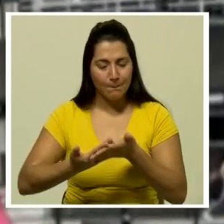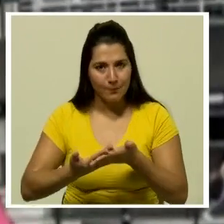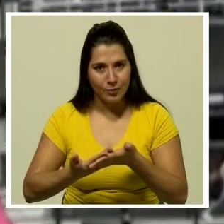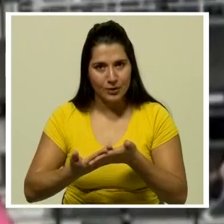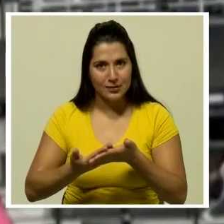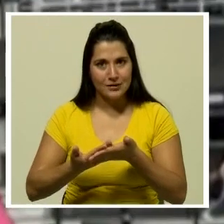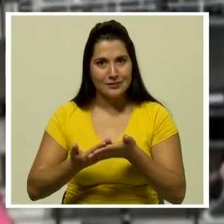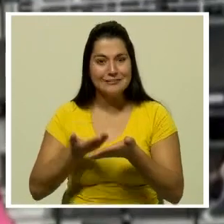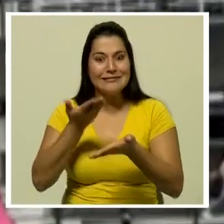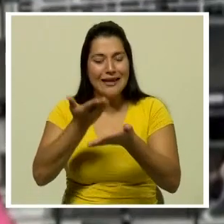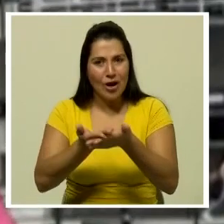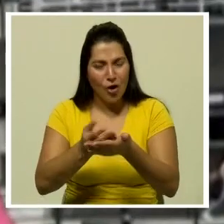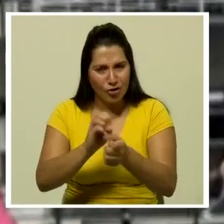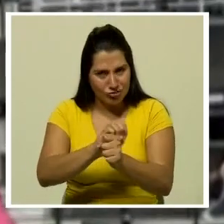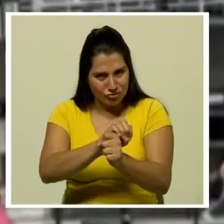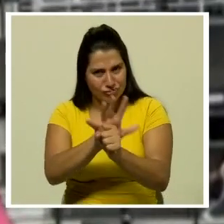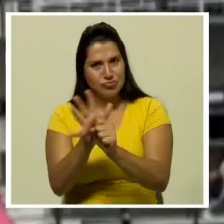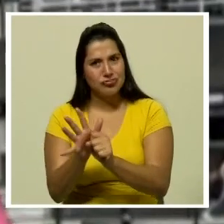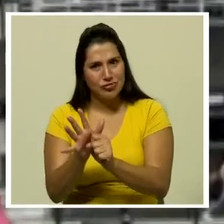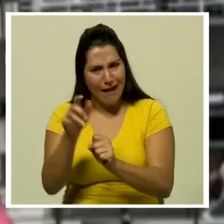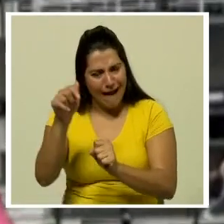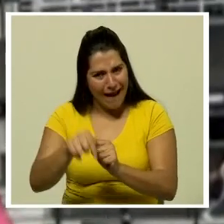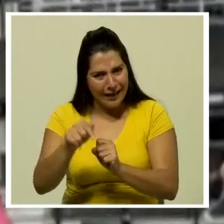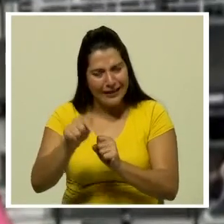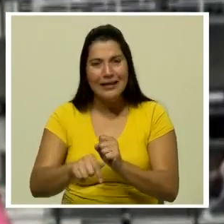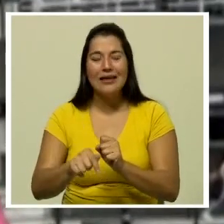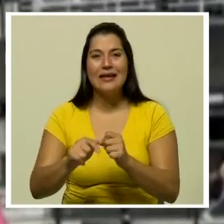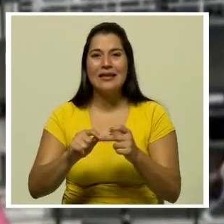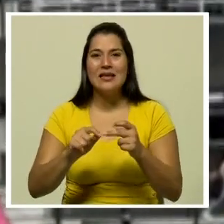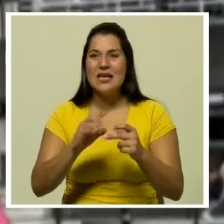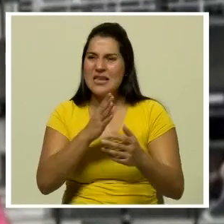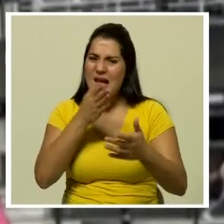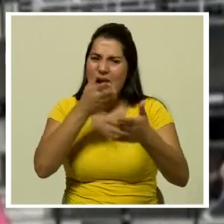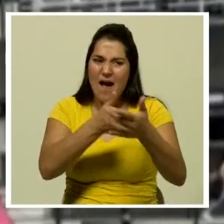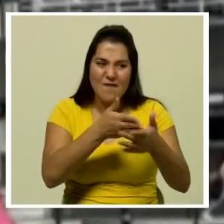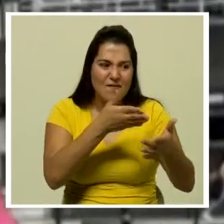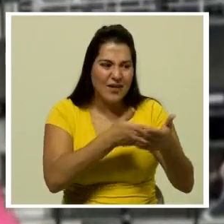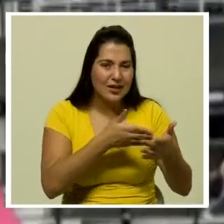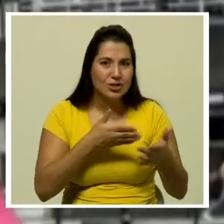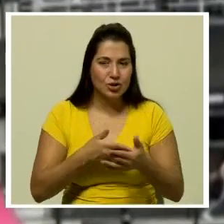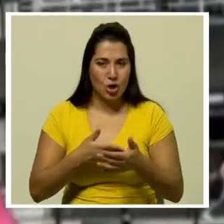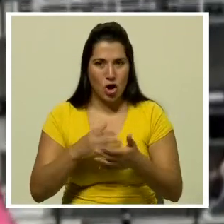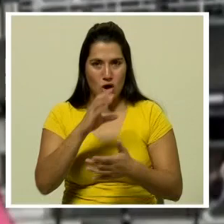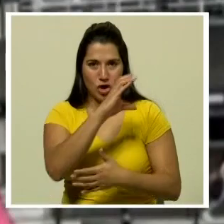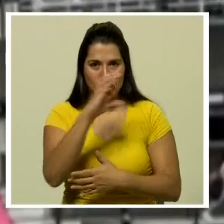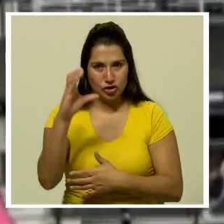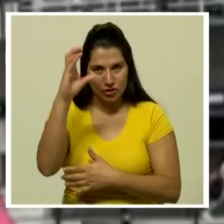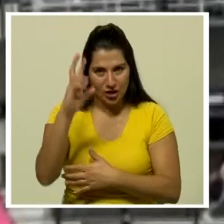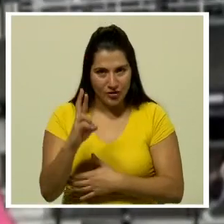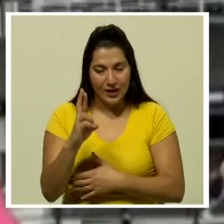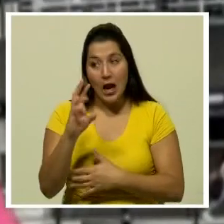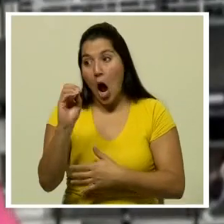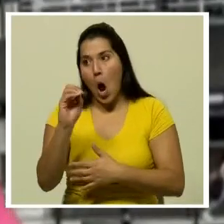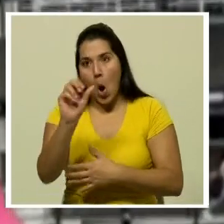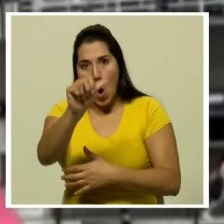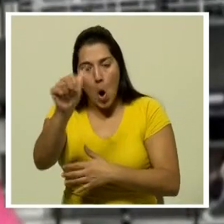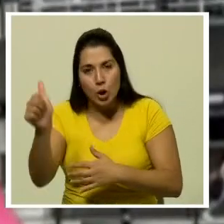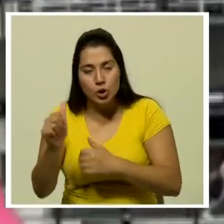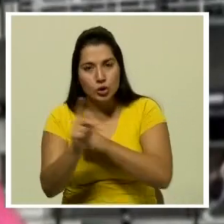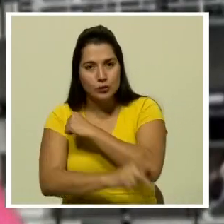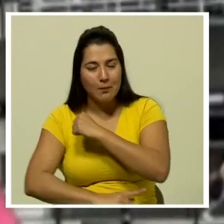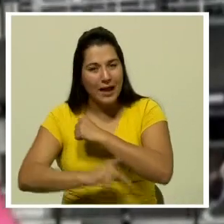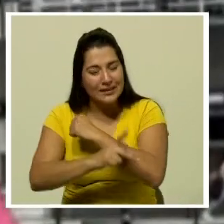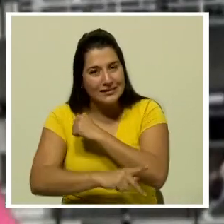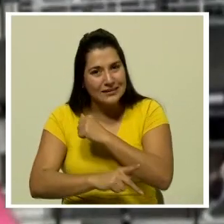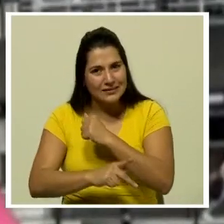y puso su pie muy firme en cada una de las sociedades nacionales alrededor del mundo, y entonces la